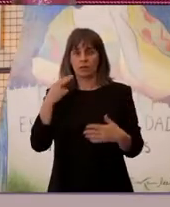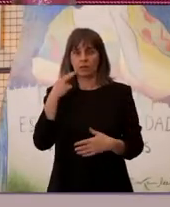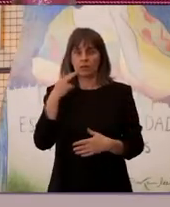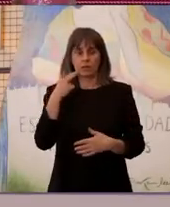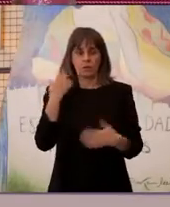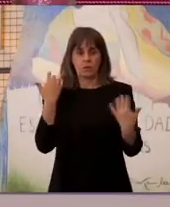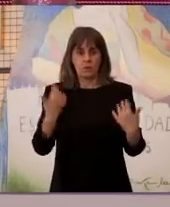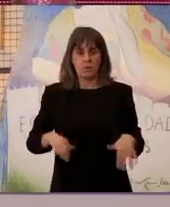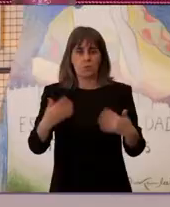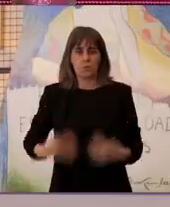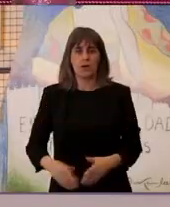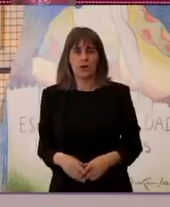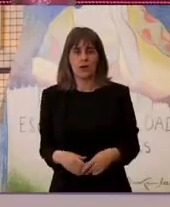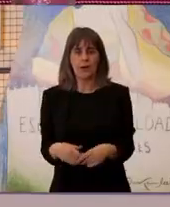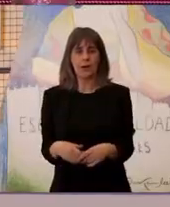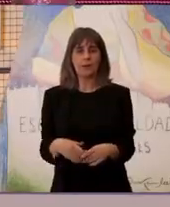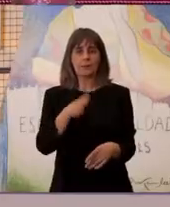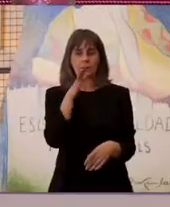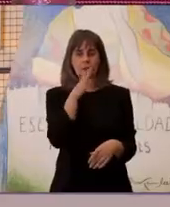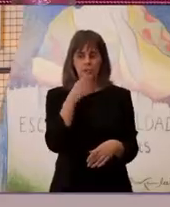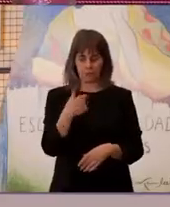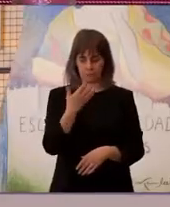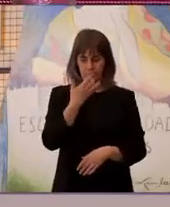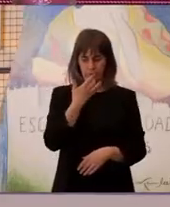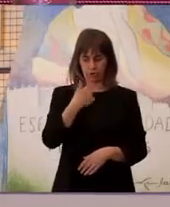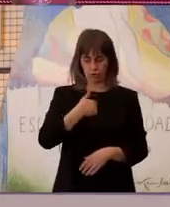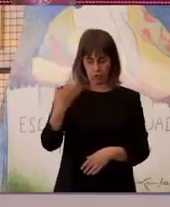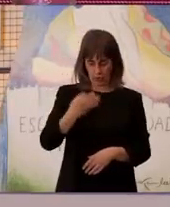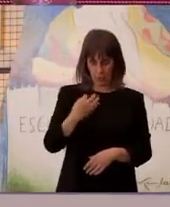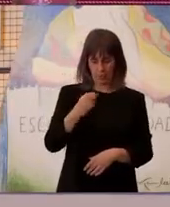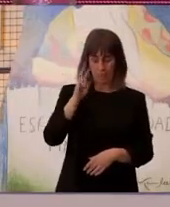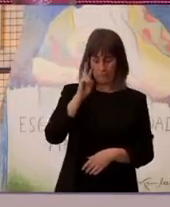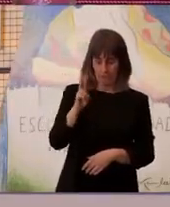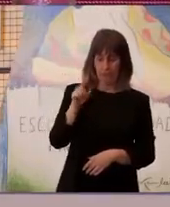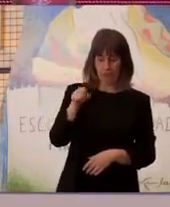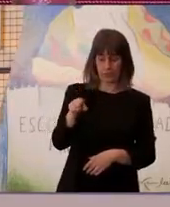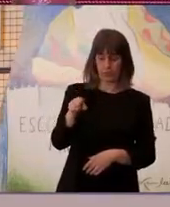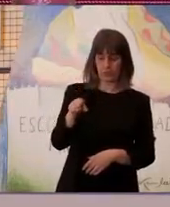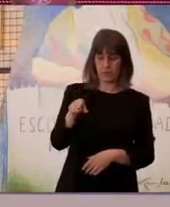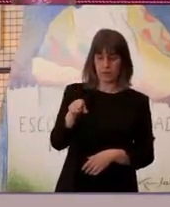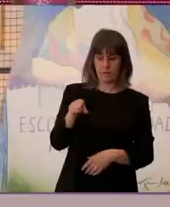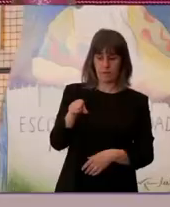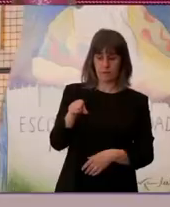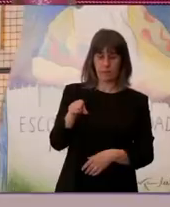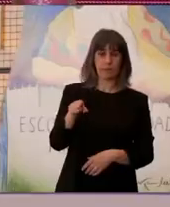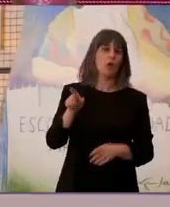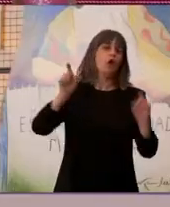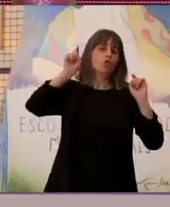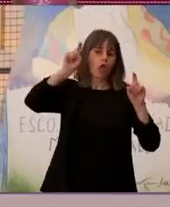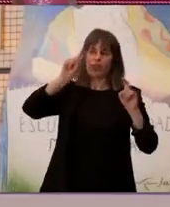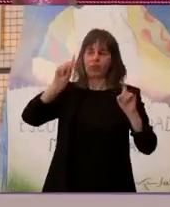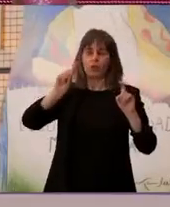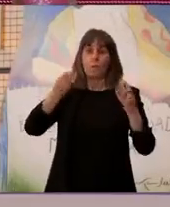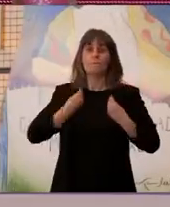dicen es que si tengo que mirar esto así no su docencia su